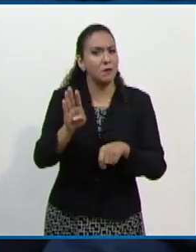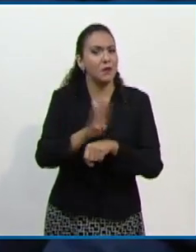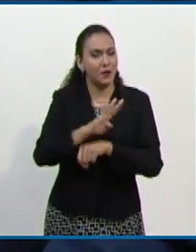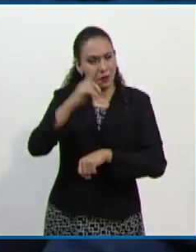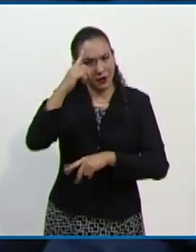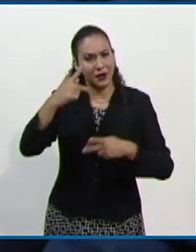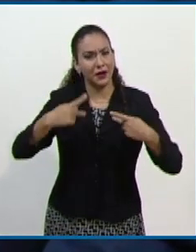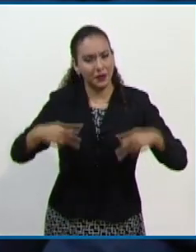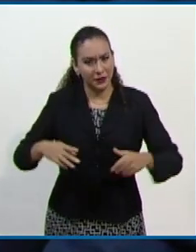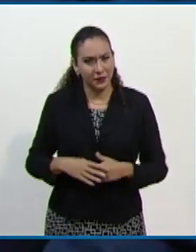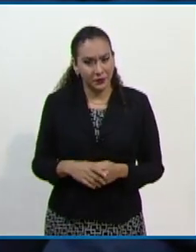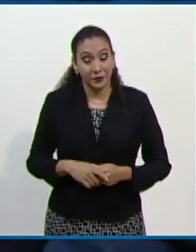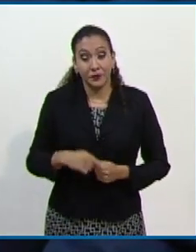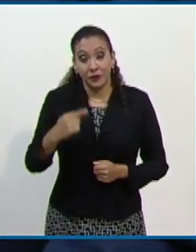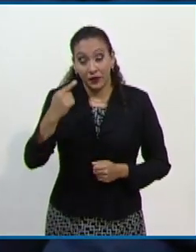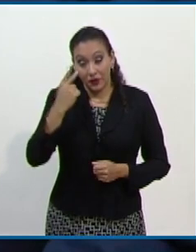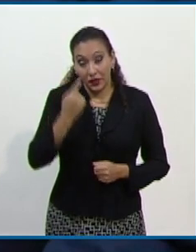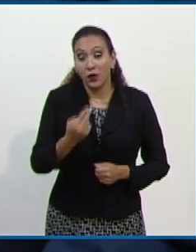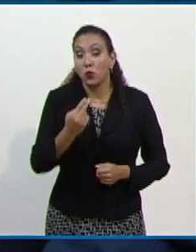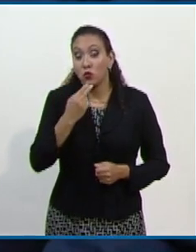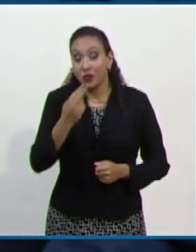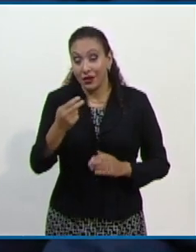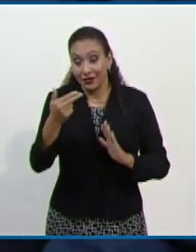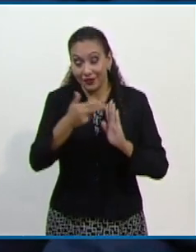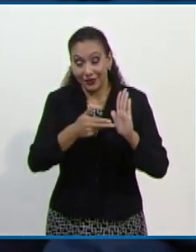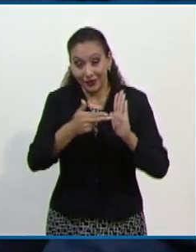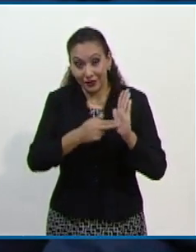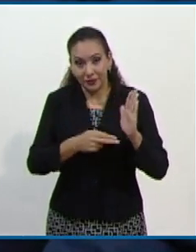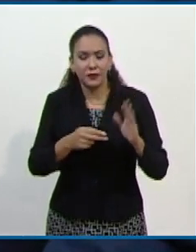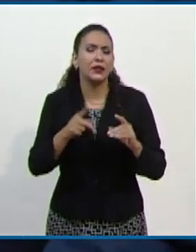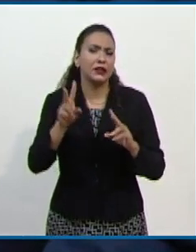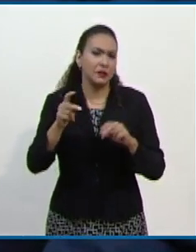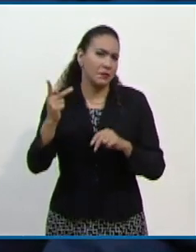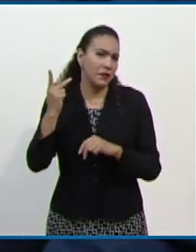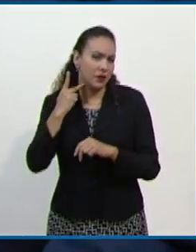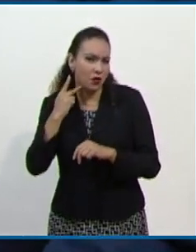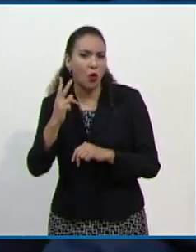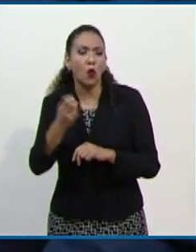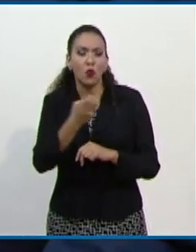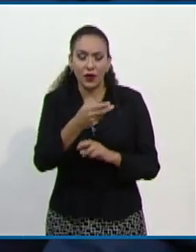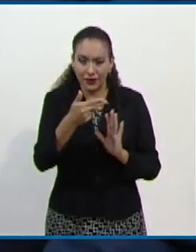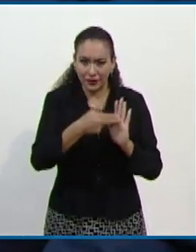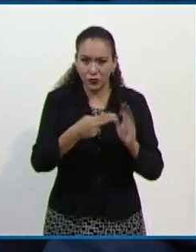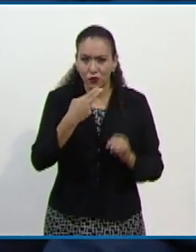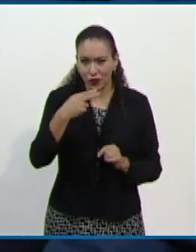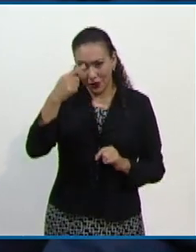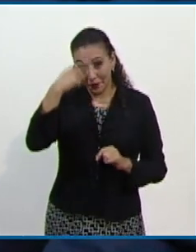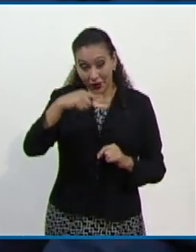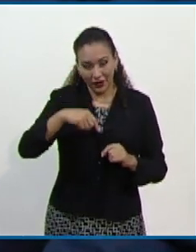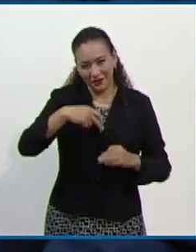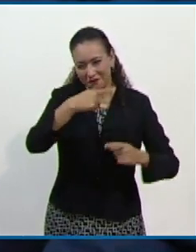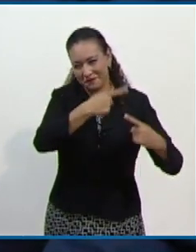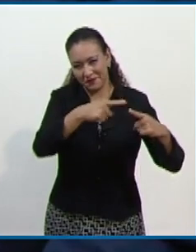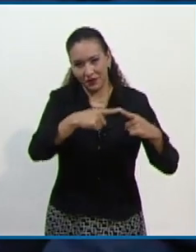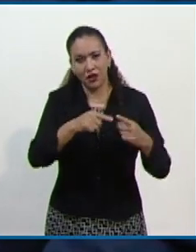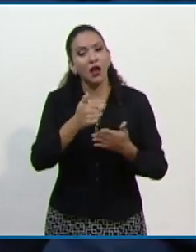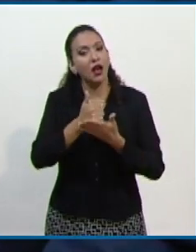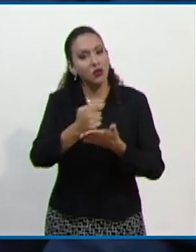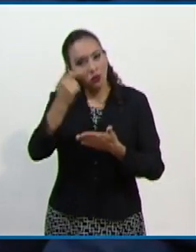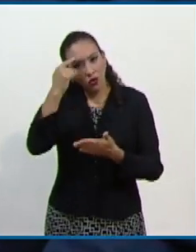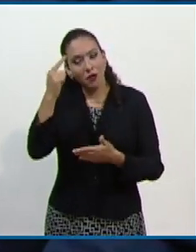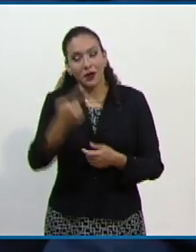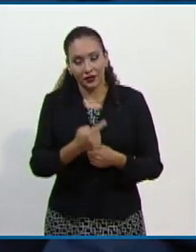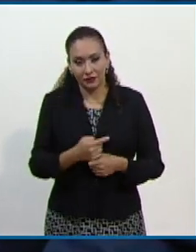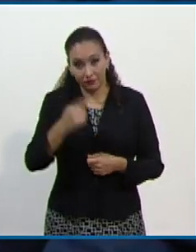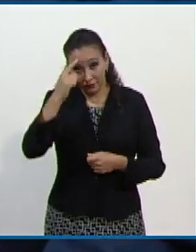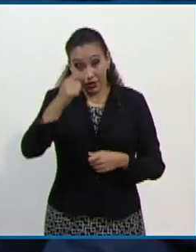Legislativo. El uso de las acciones afirmativas, tanto en el ámbito político como en otros, es esencial para contrarrestar la discriminación y exclusión